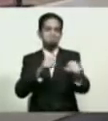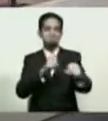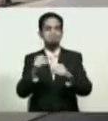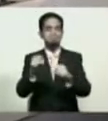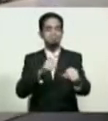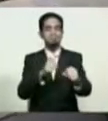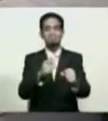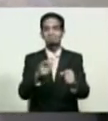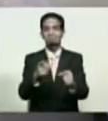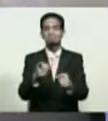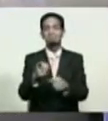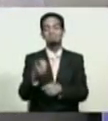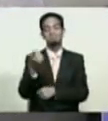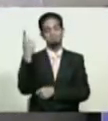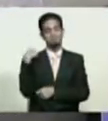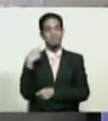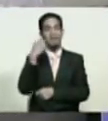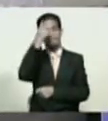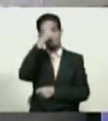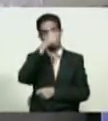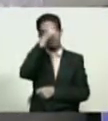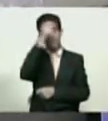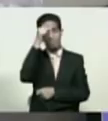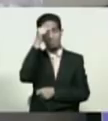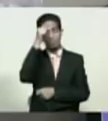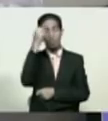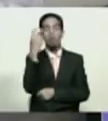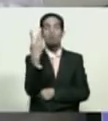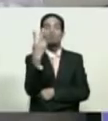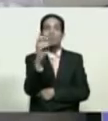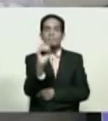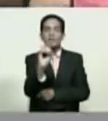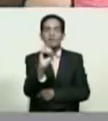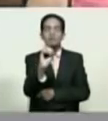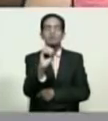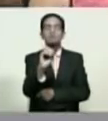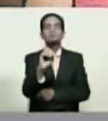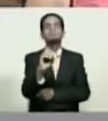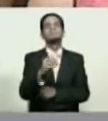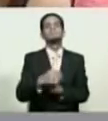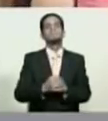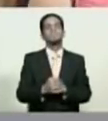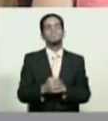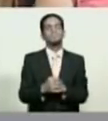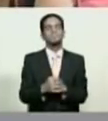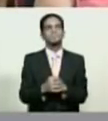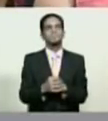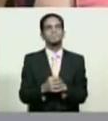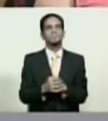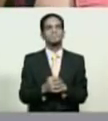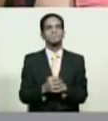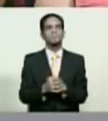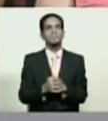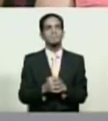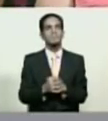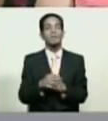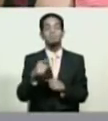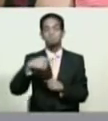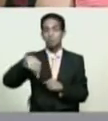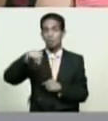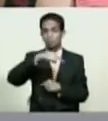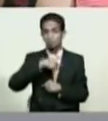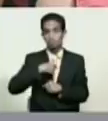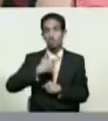heroica que condujo al pueblo de Venezuela a una contundente victoria el 20 de mayo. El movimiento Somos